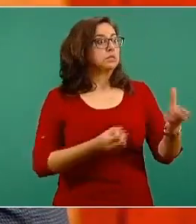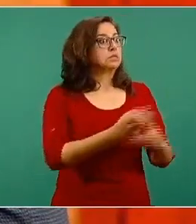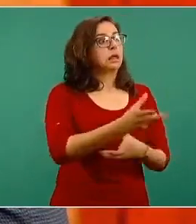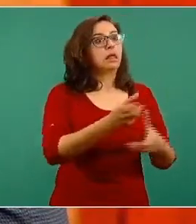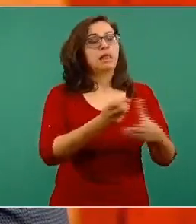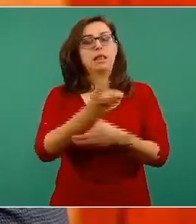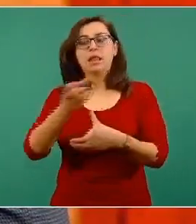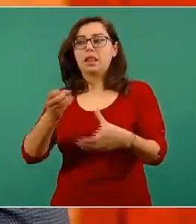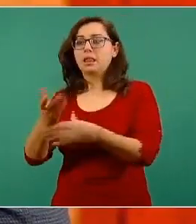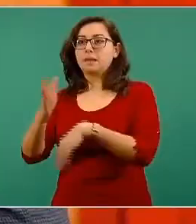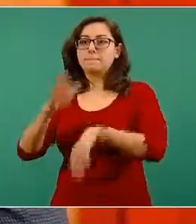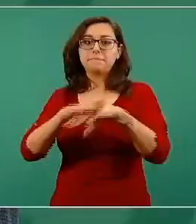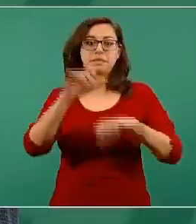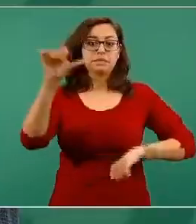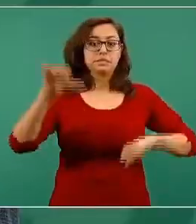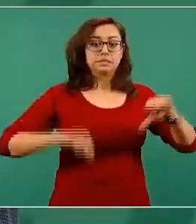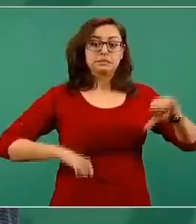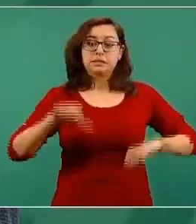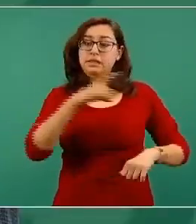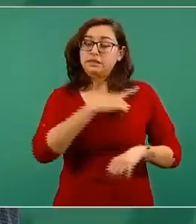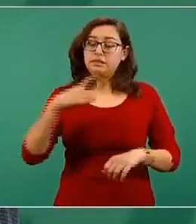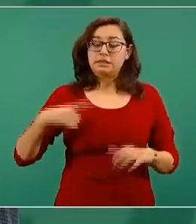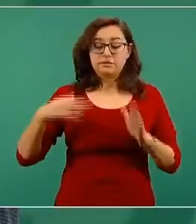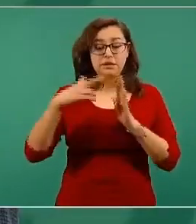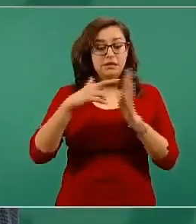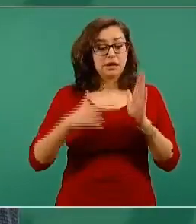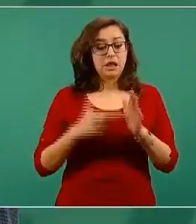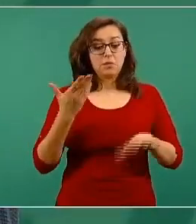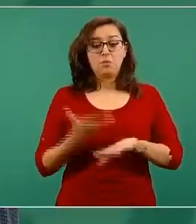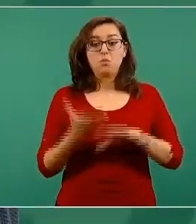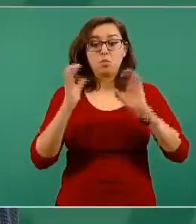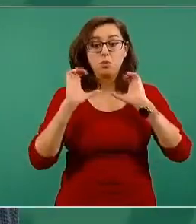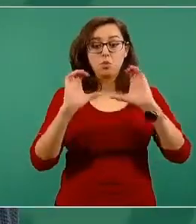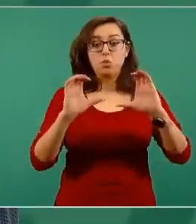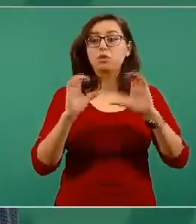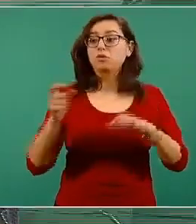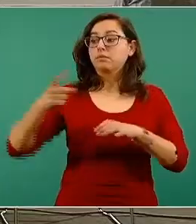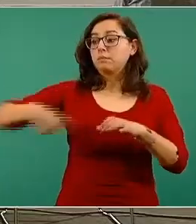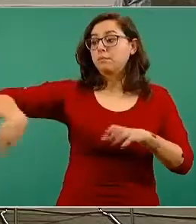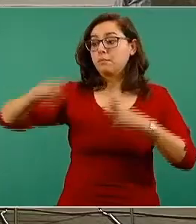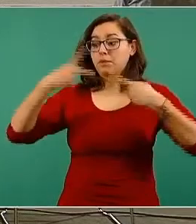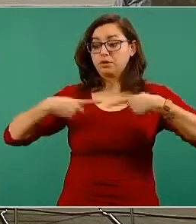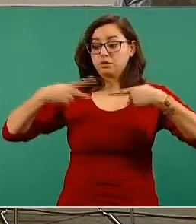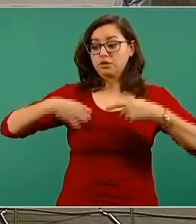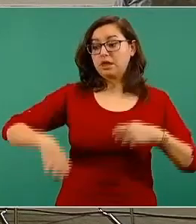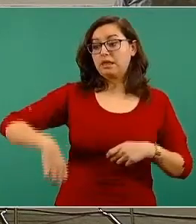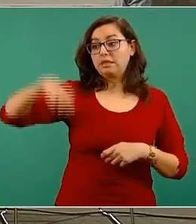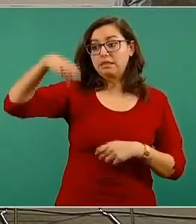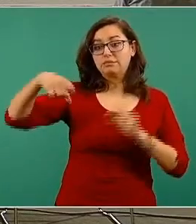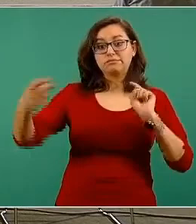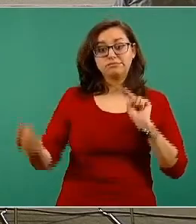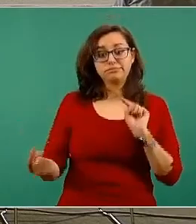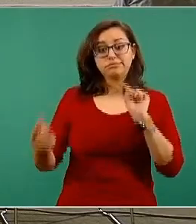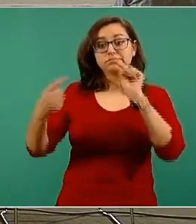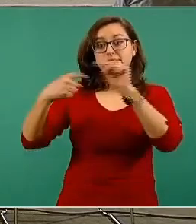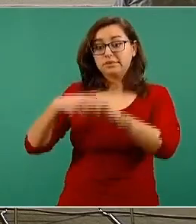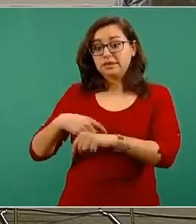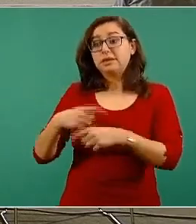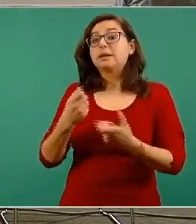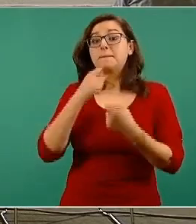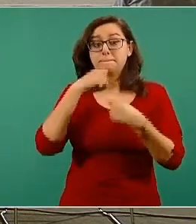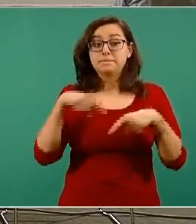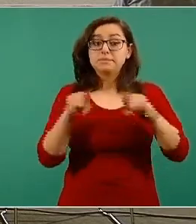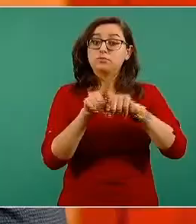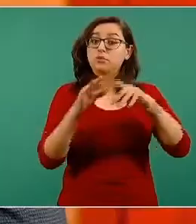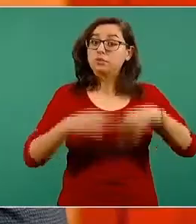que seamos muy acordes y finalmente debemos de ser muy empáticos con esta población. Tenemos que esperar nuestro turno de acuerdo a